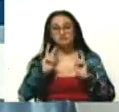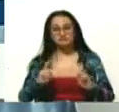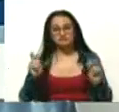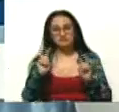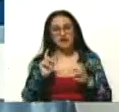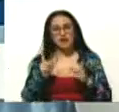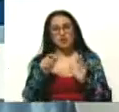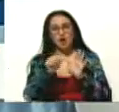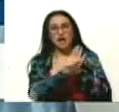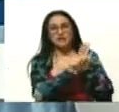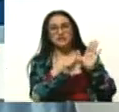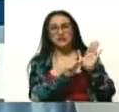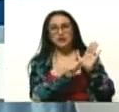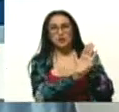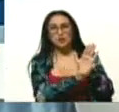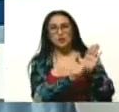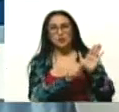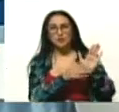algunos artículos